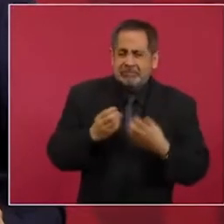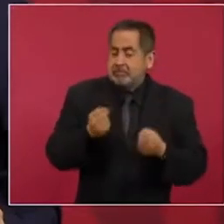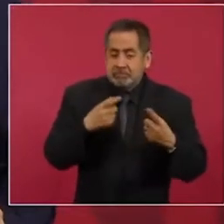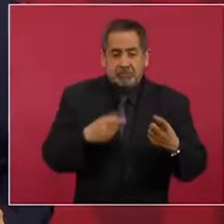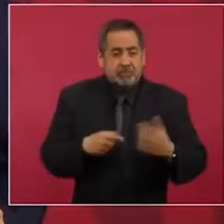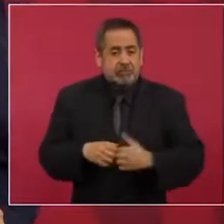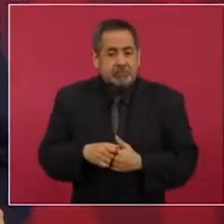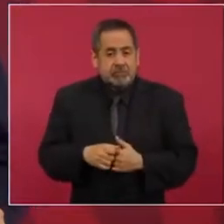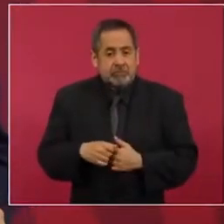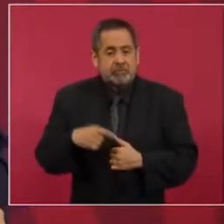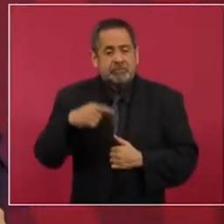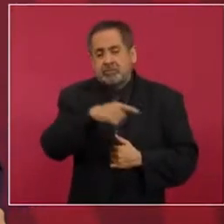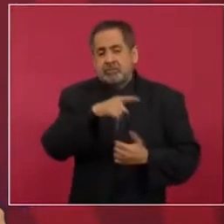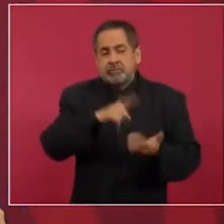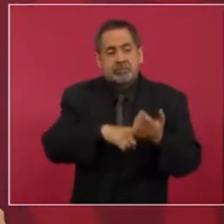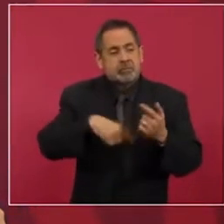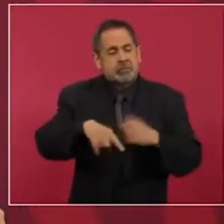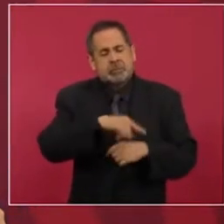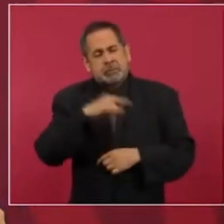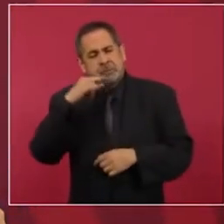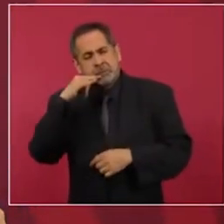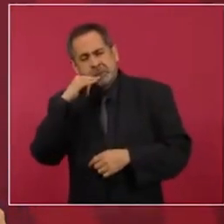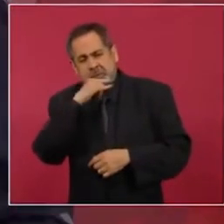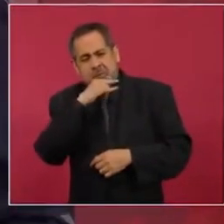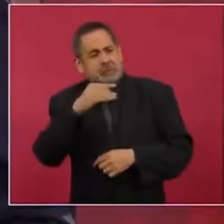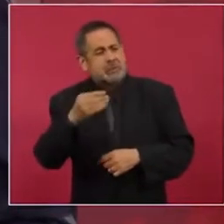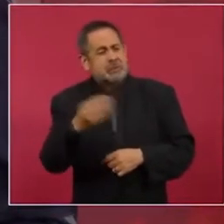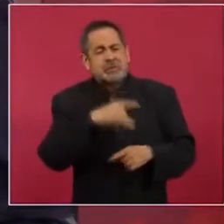y actuaron con mucha hipocresía.